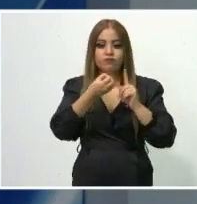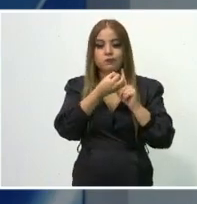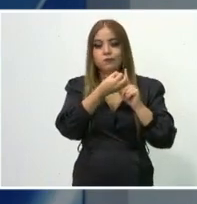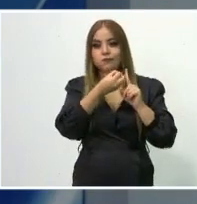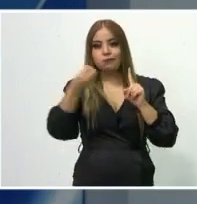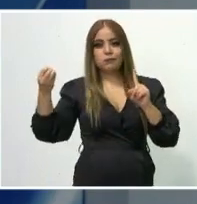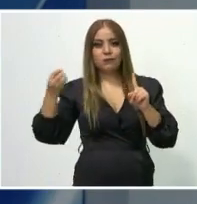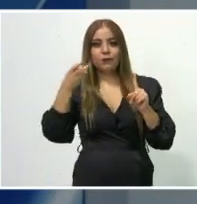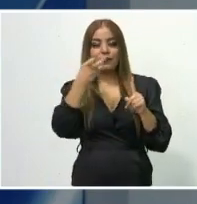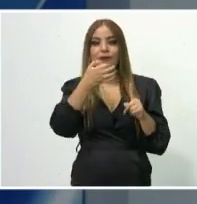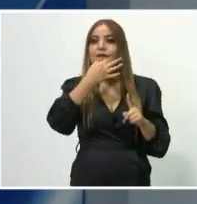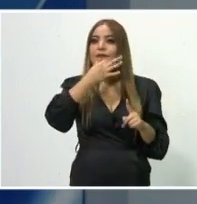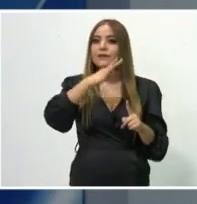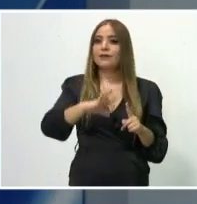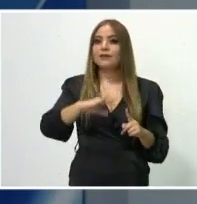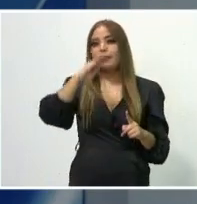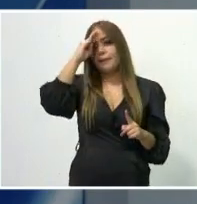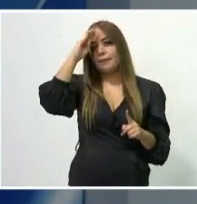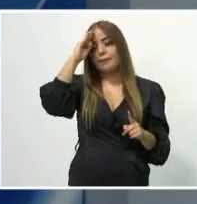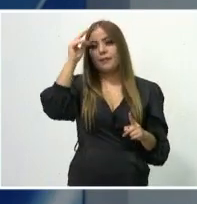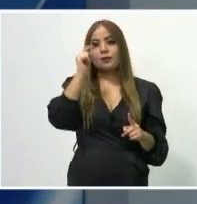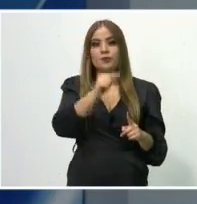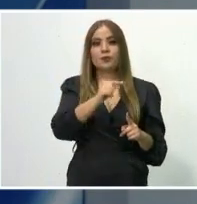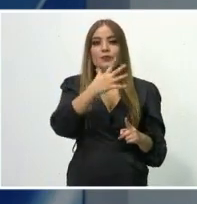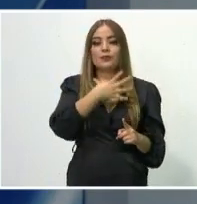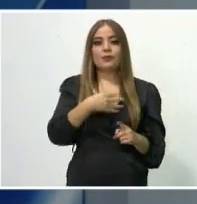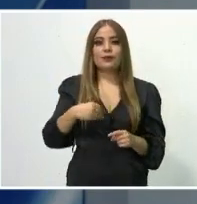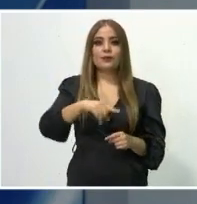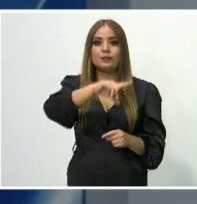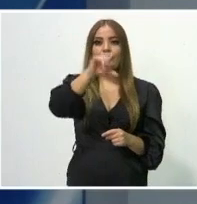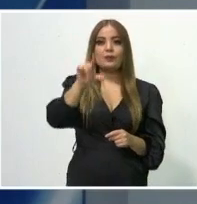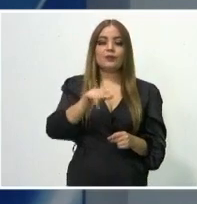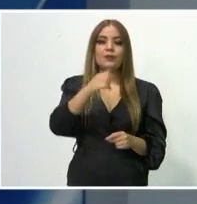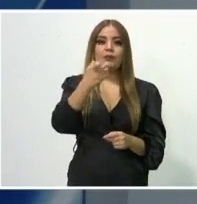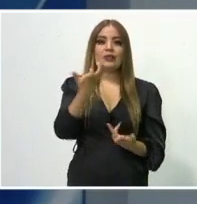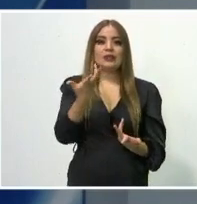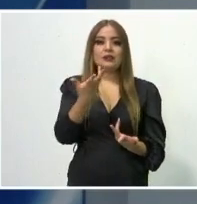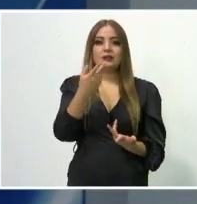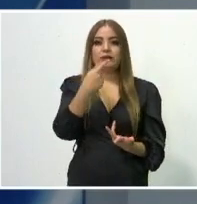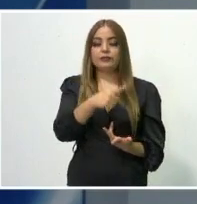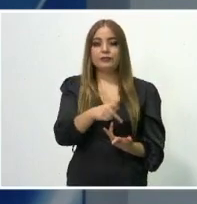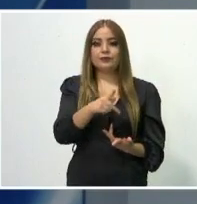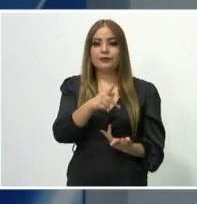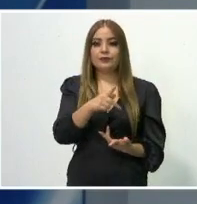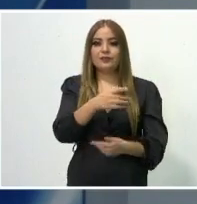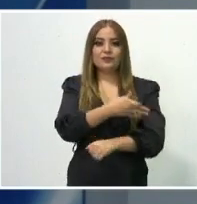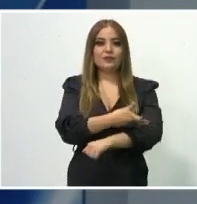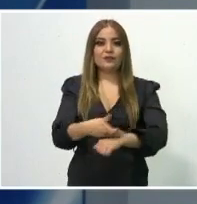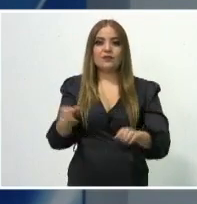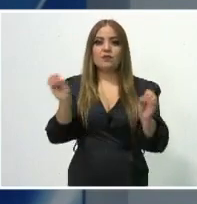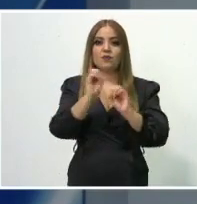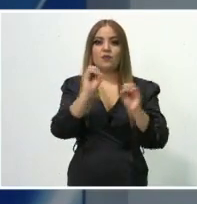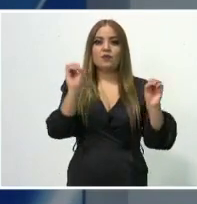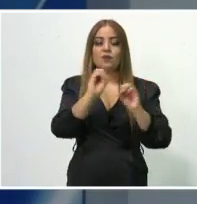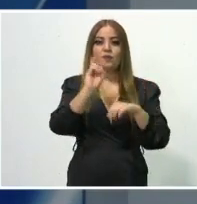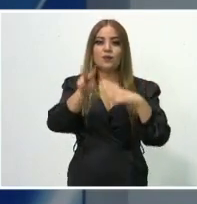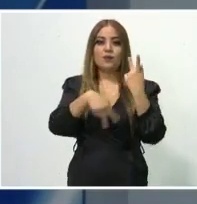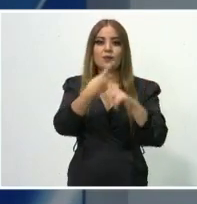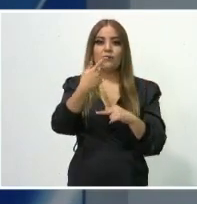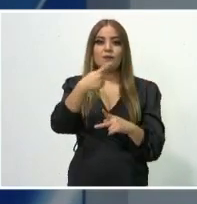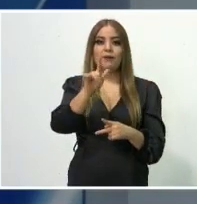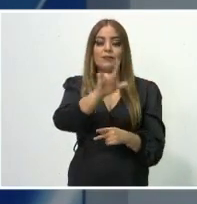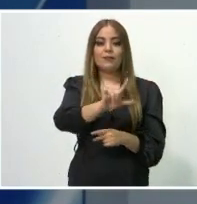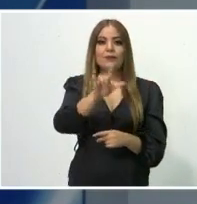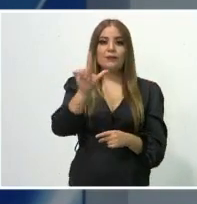hizo esta fiesta pensada en su hijo y que desgraciadamente sus familiares no pudieron acudir, pero pues bueno, los laguneros